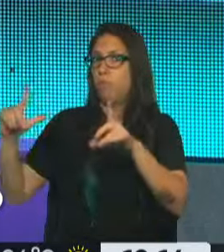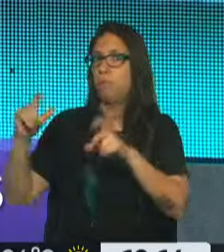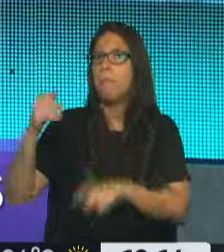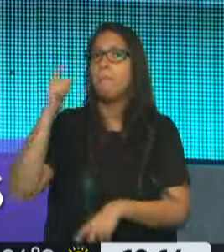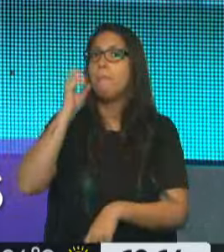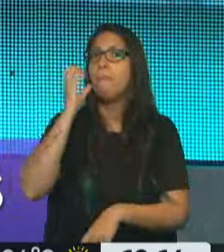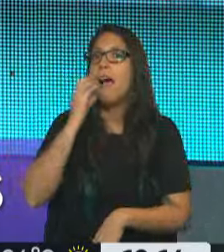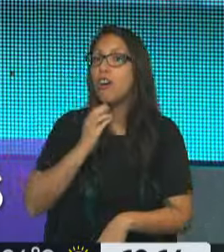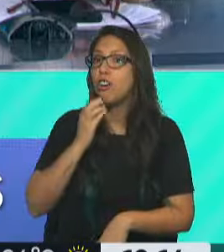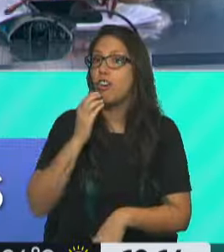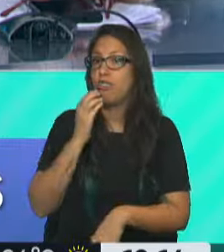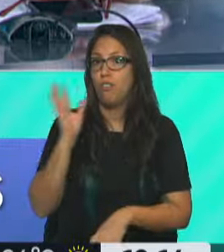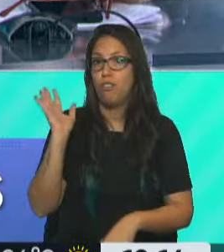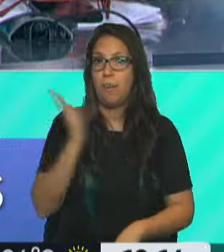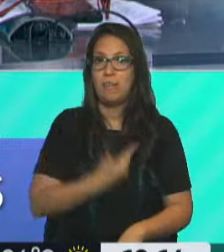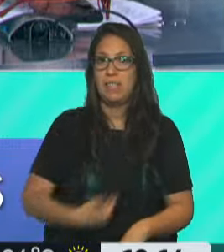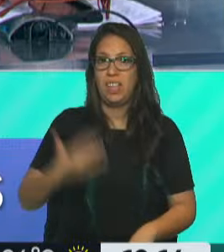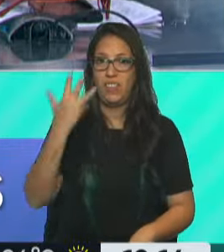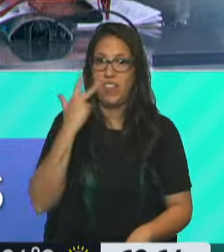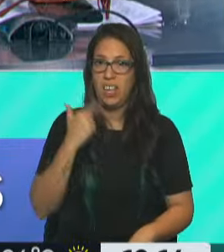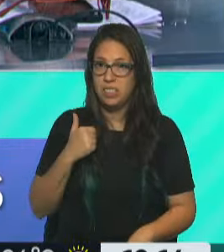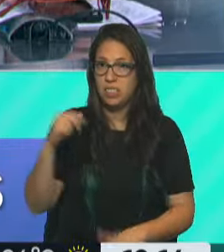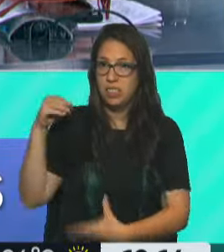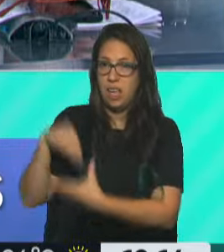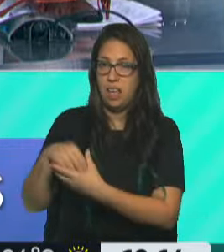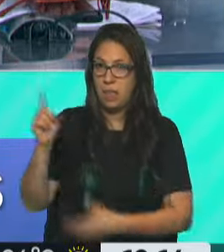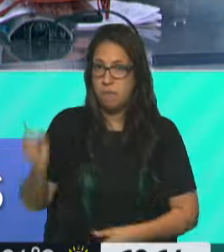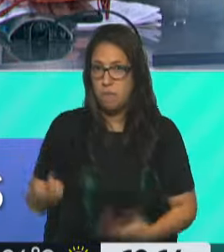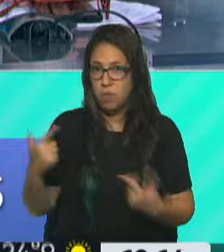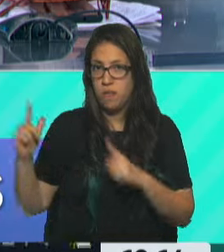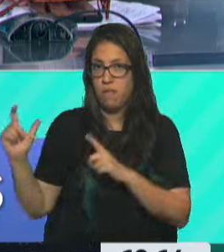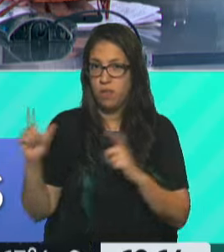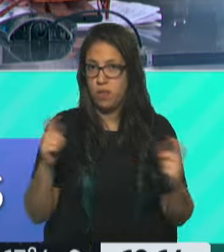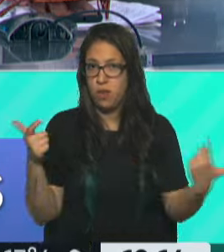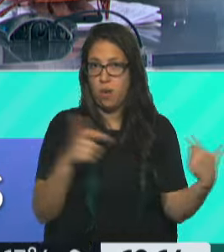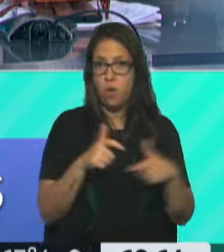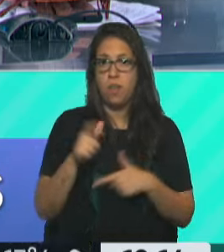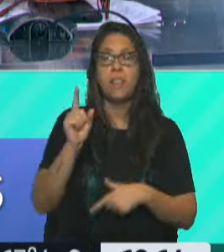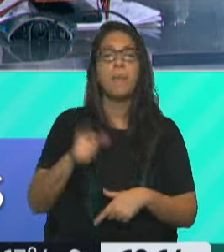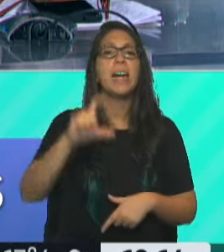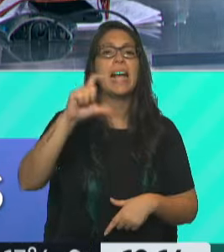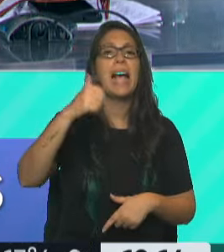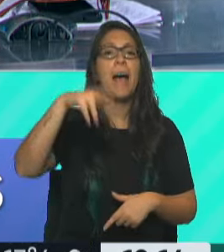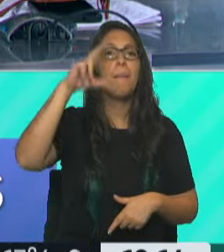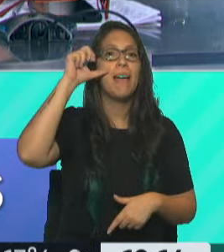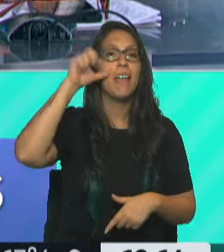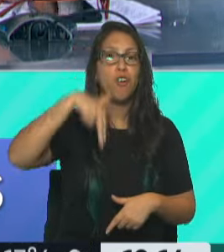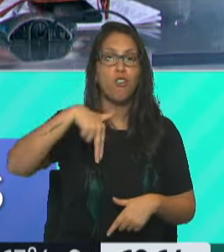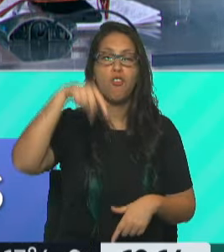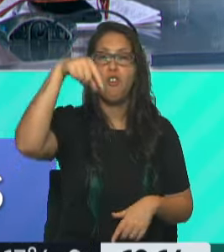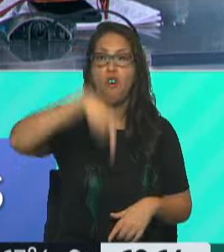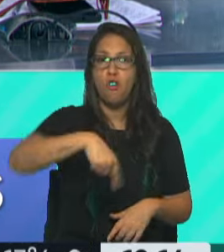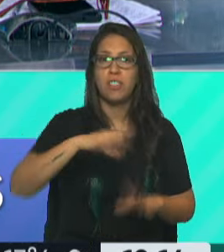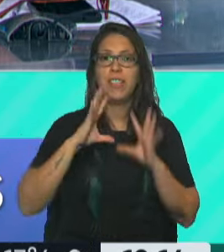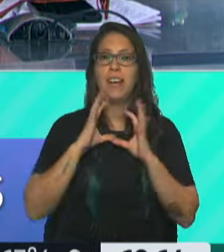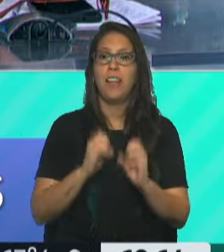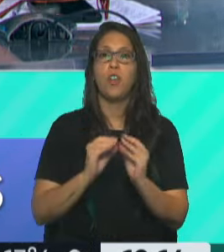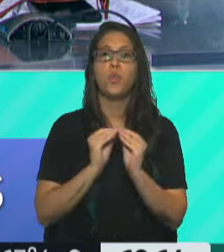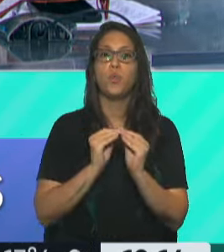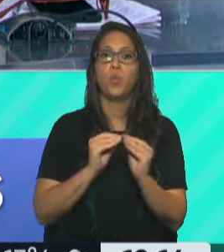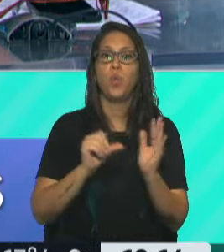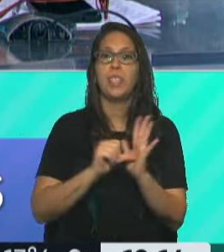fotos no sí indudablemente la la lo que hoy se agregaba la reunión con David Cameron actual Secretario de asuntos